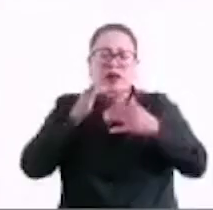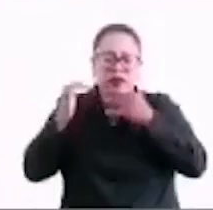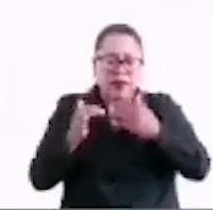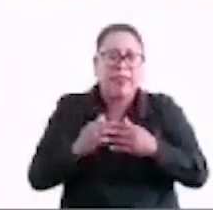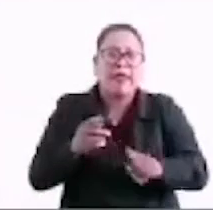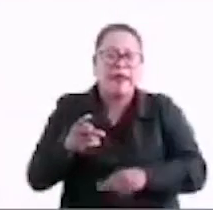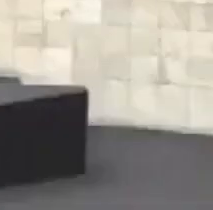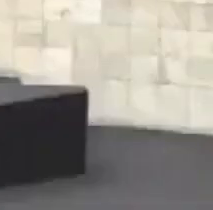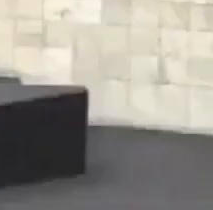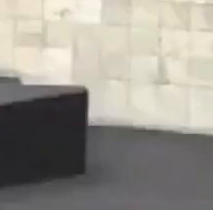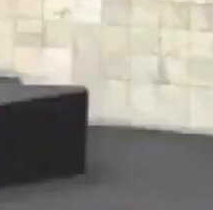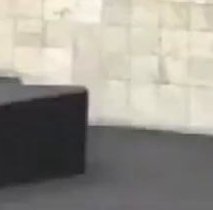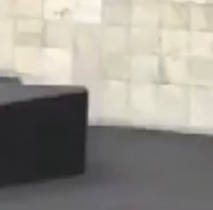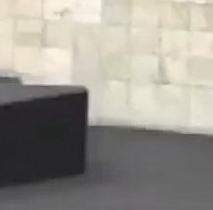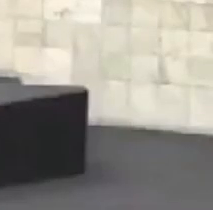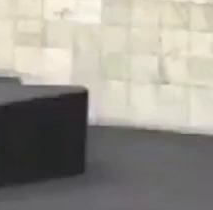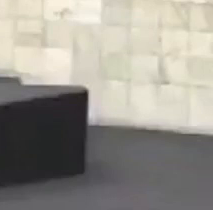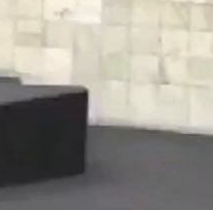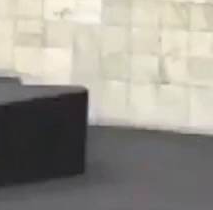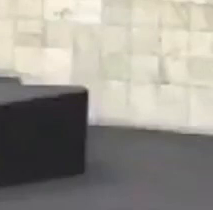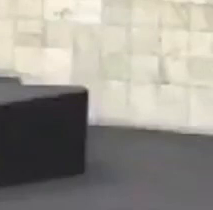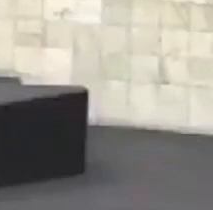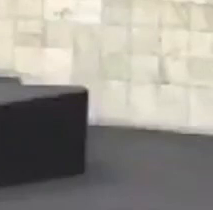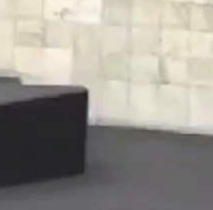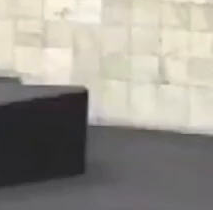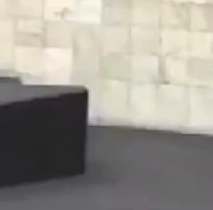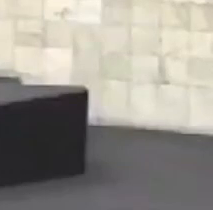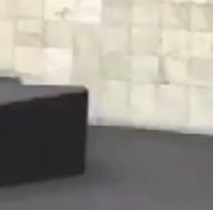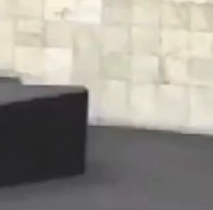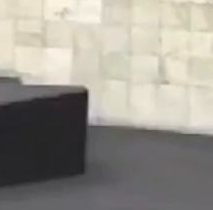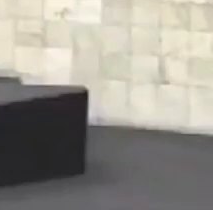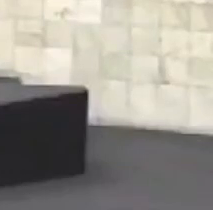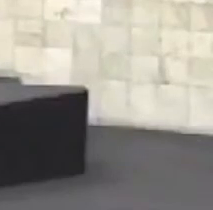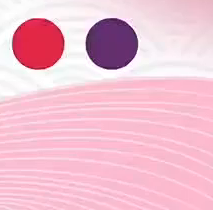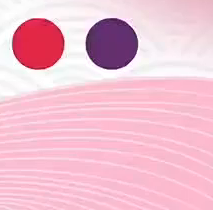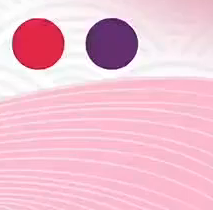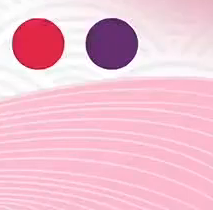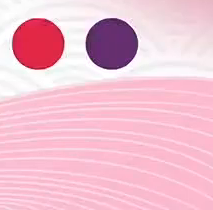negocios, desde constructoras hasta proveedores de alimentos en hospitales.